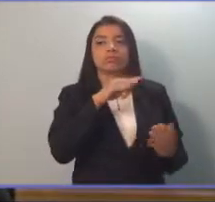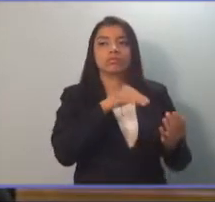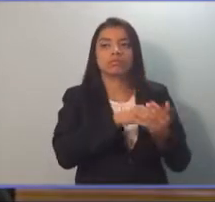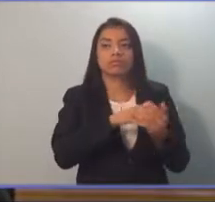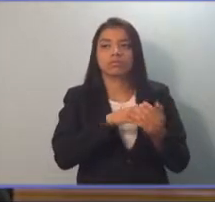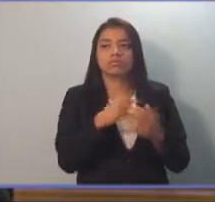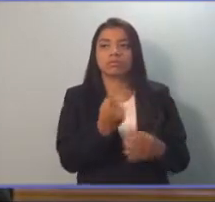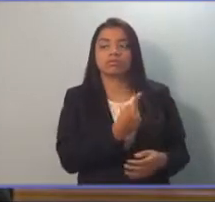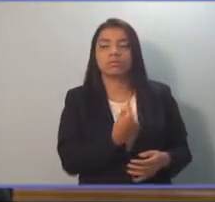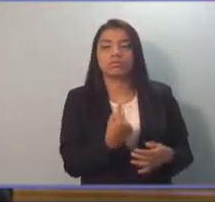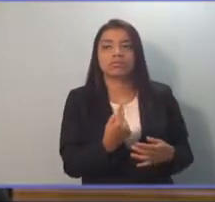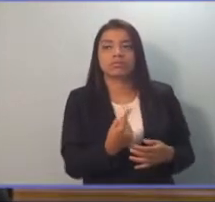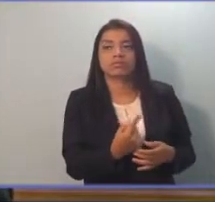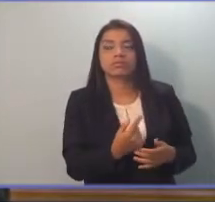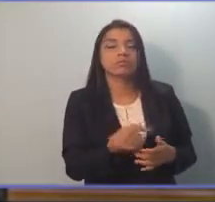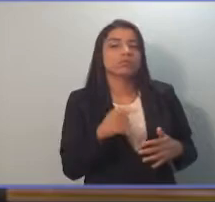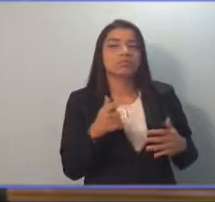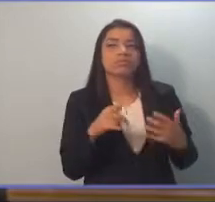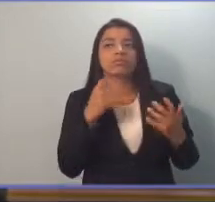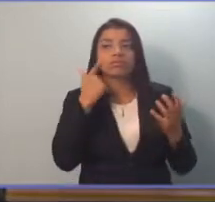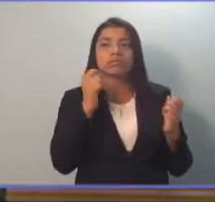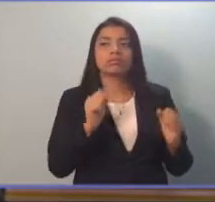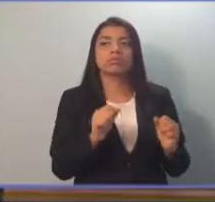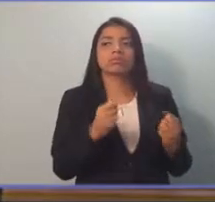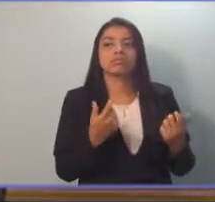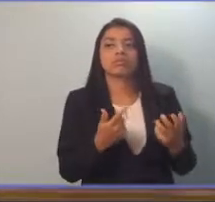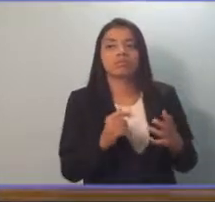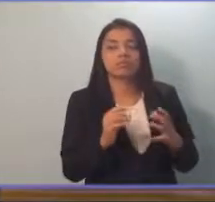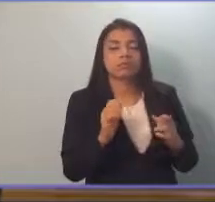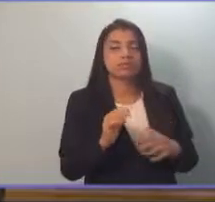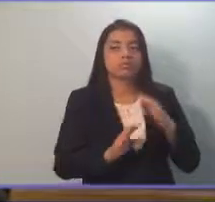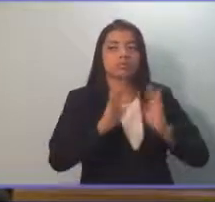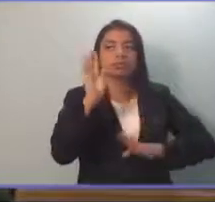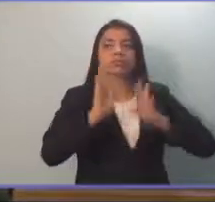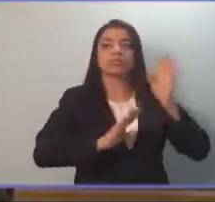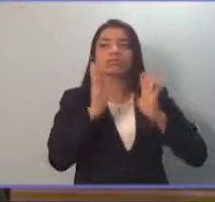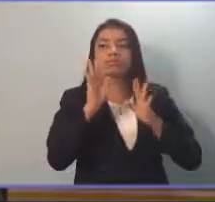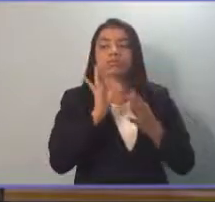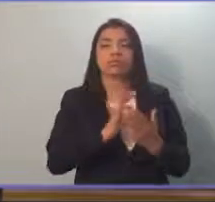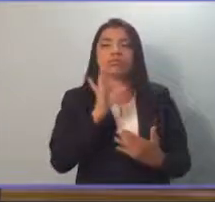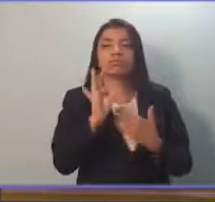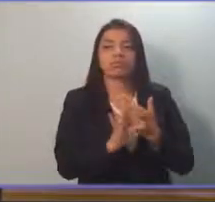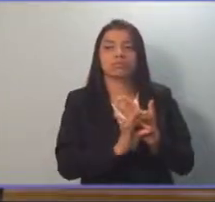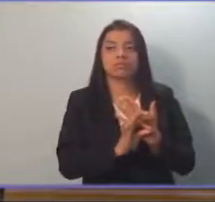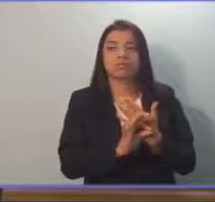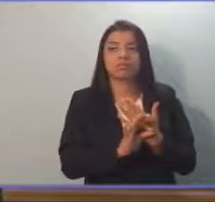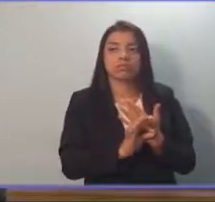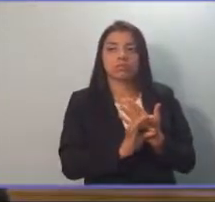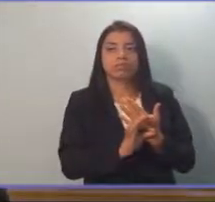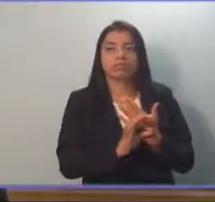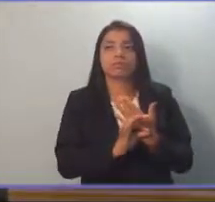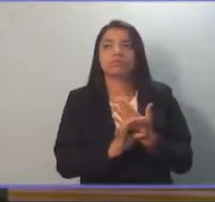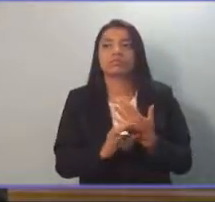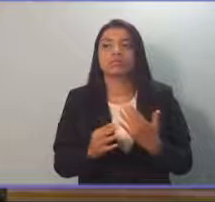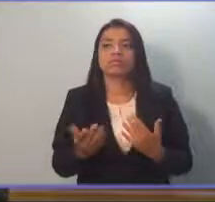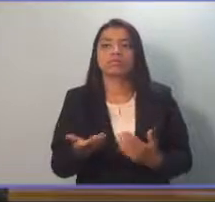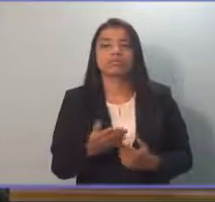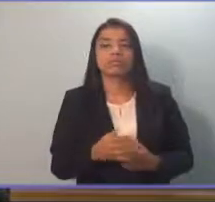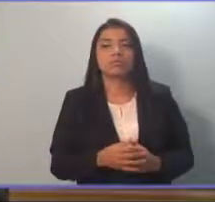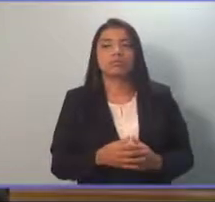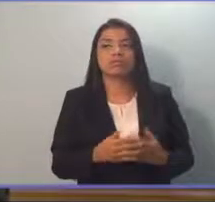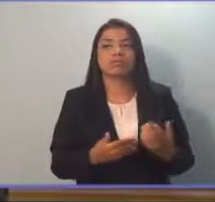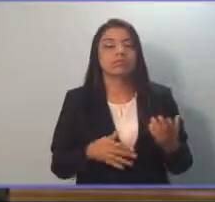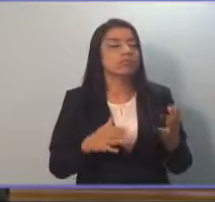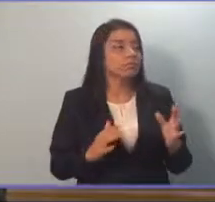privadas de libertad las que se encuentran ya participando de este programa. Y en el tema